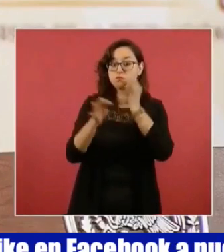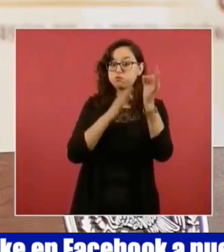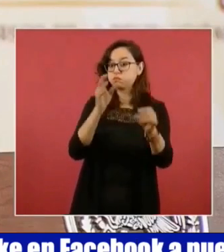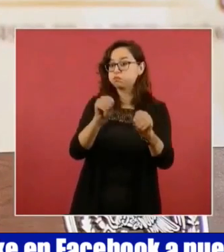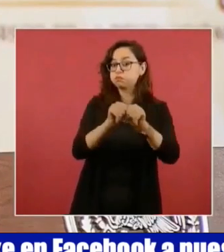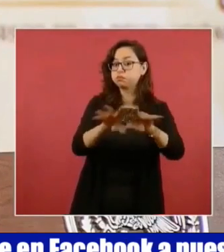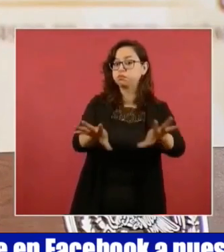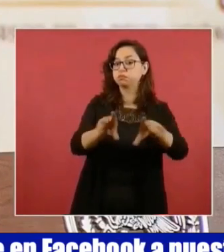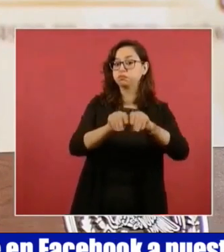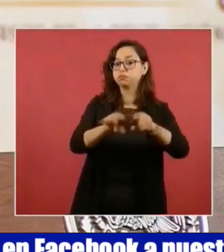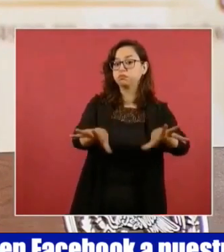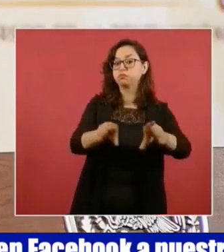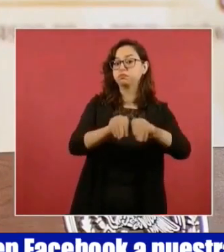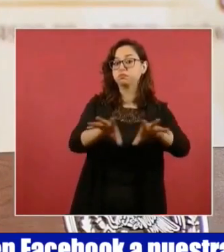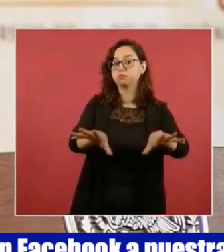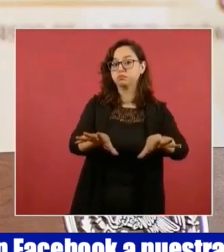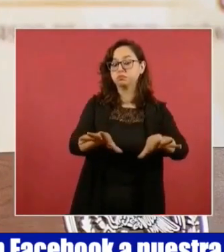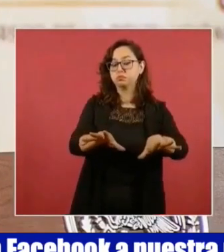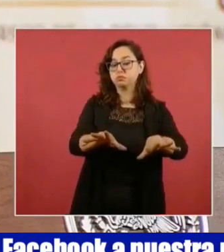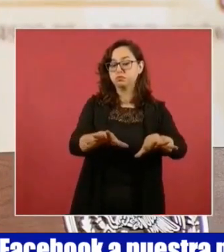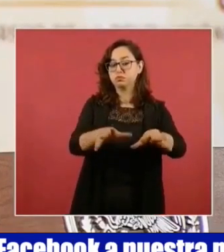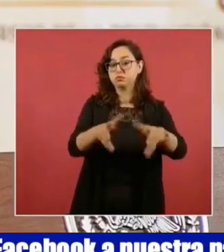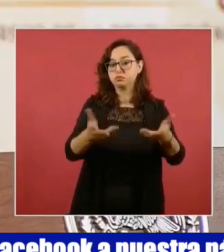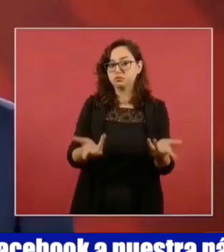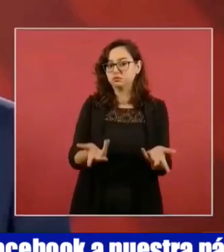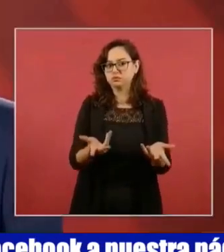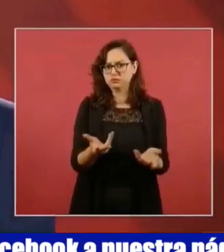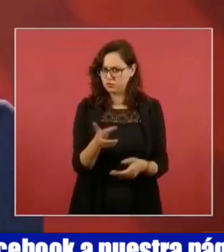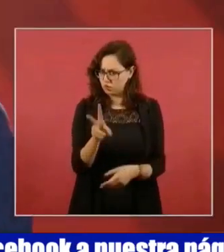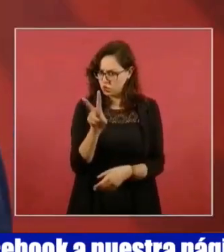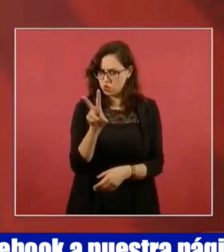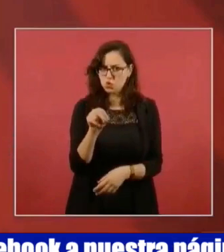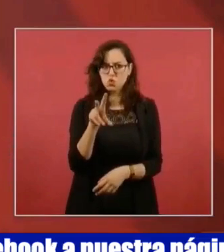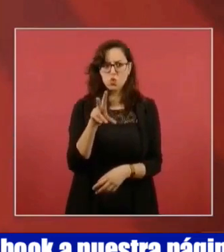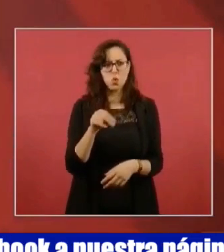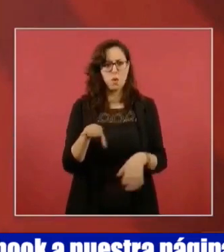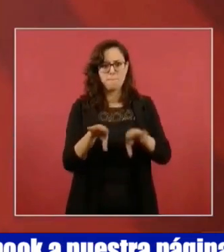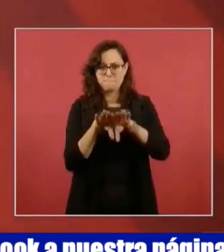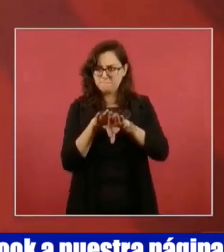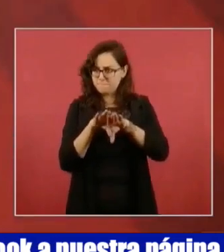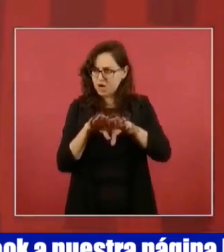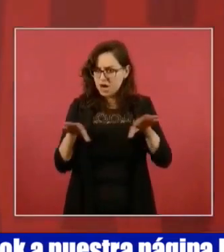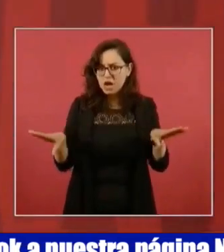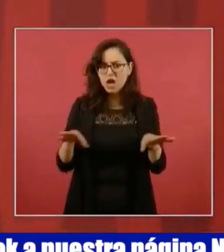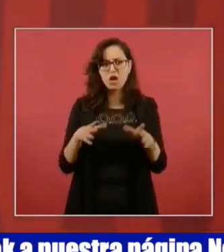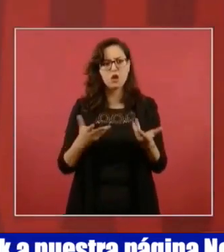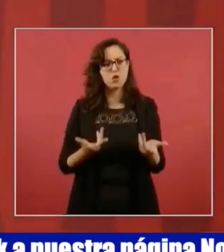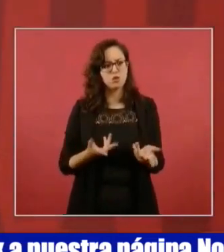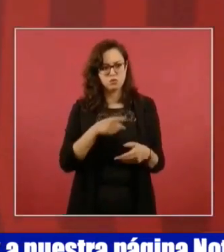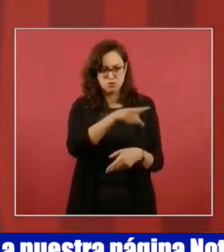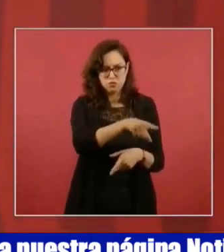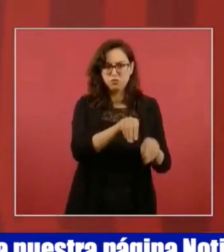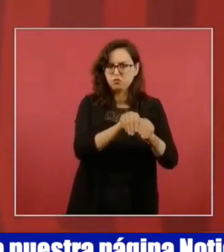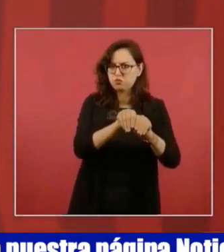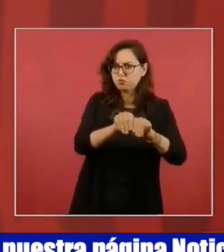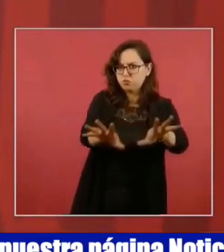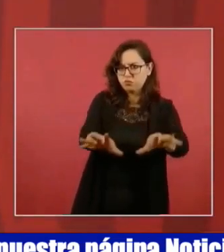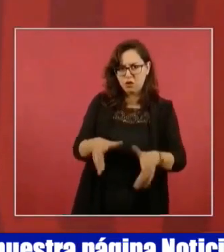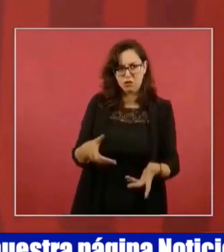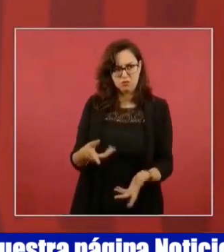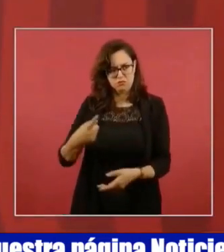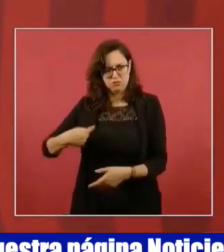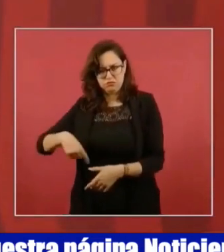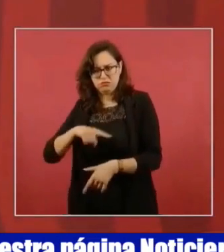de la información, que la información no la